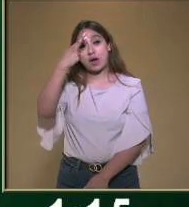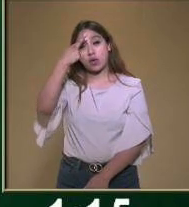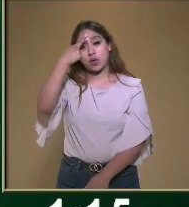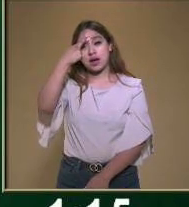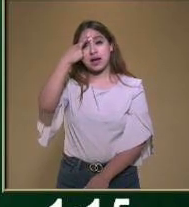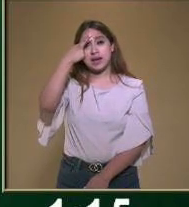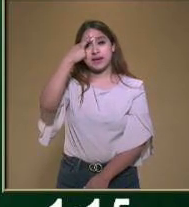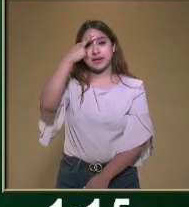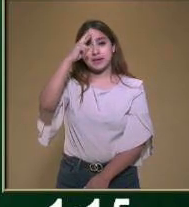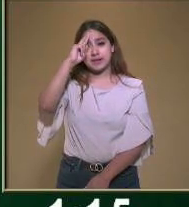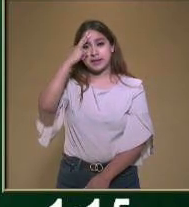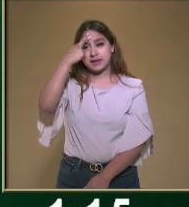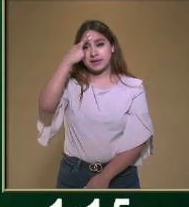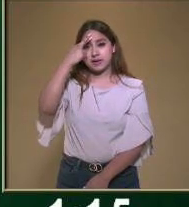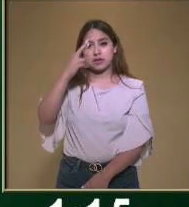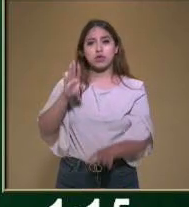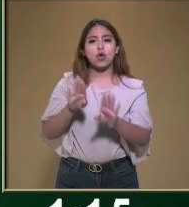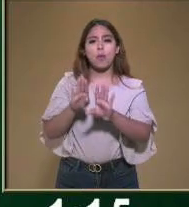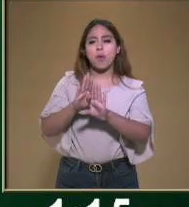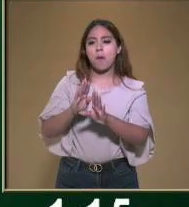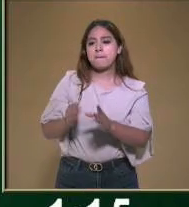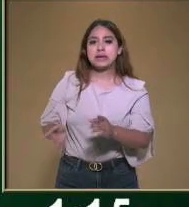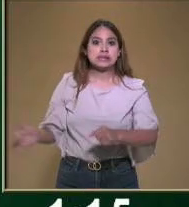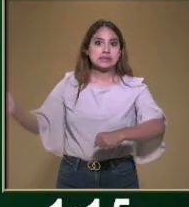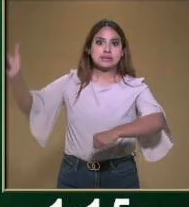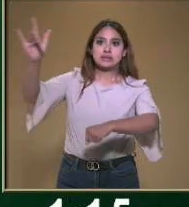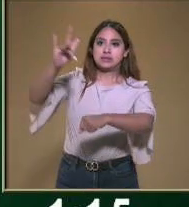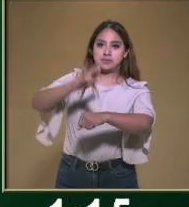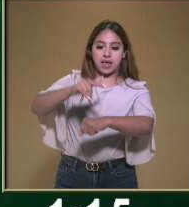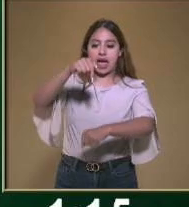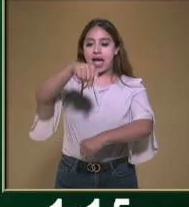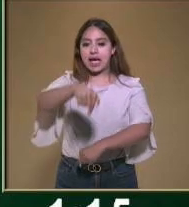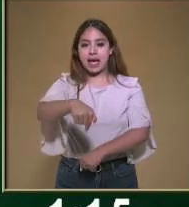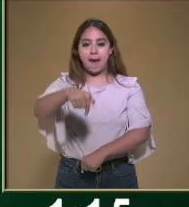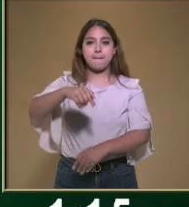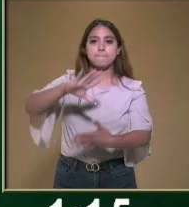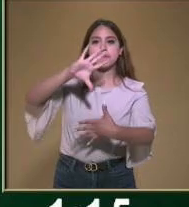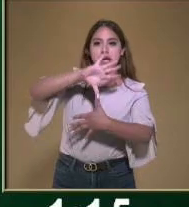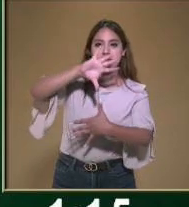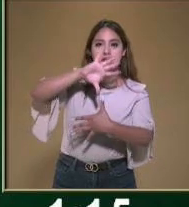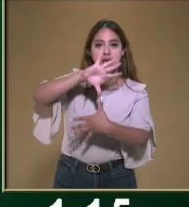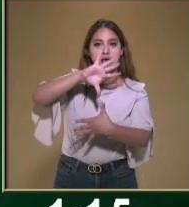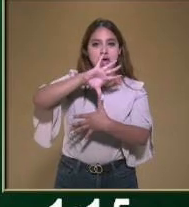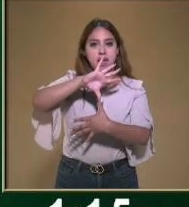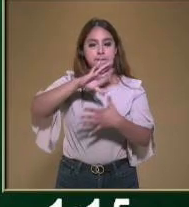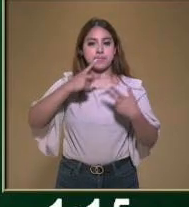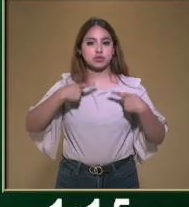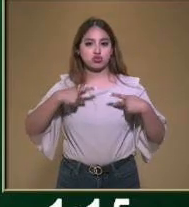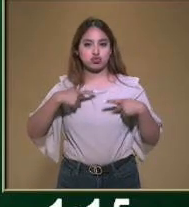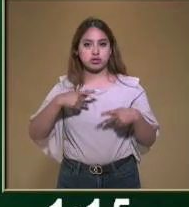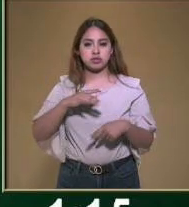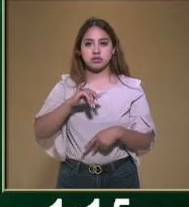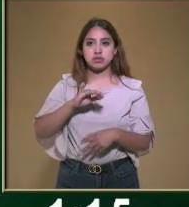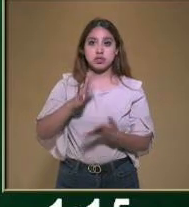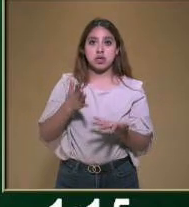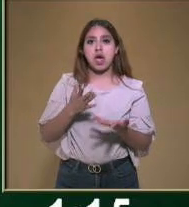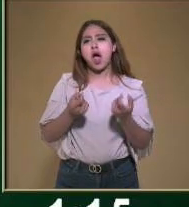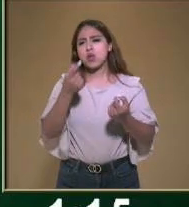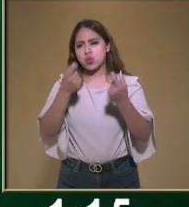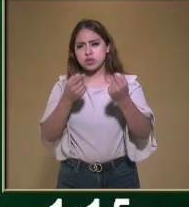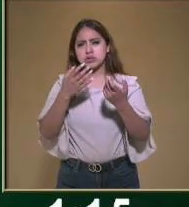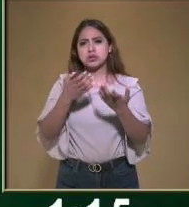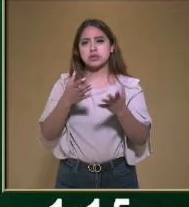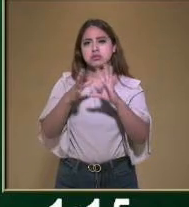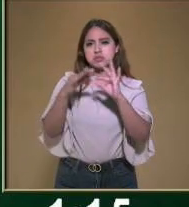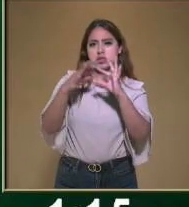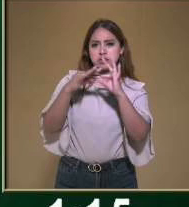cómo llegaron los primeros pobladores a América. Por ahí tenemos algunas explicaciones